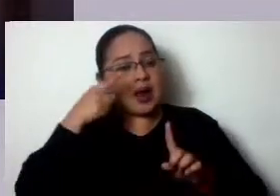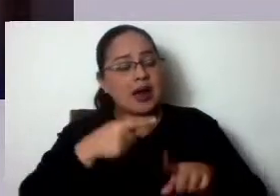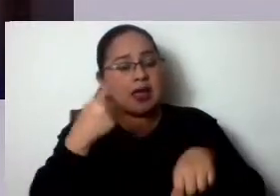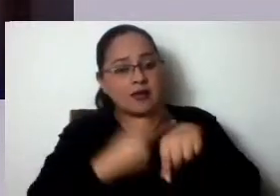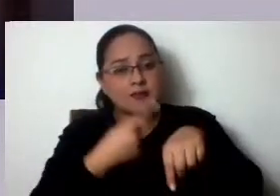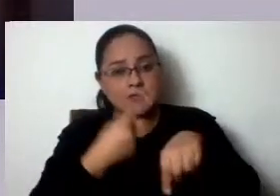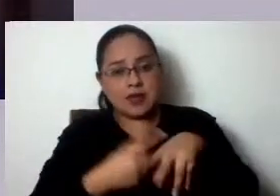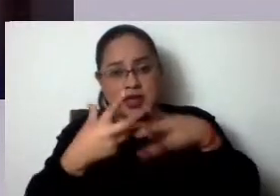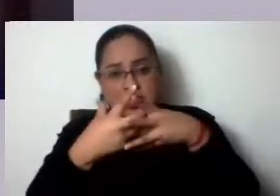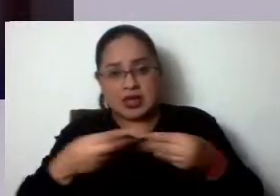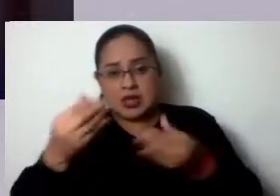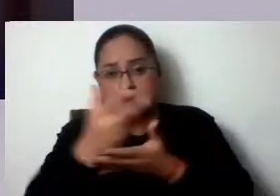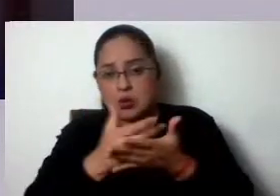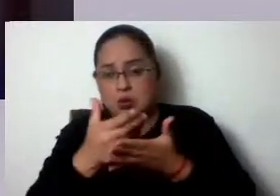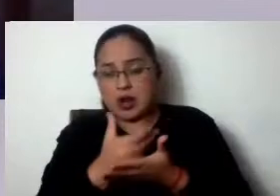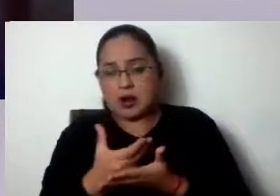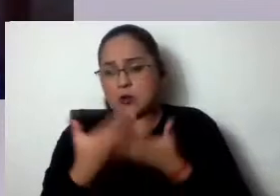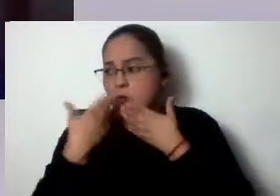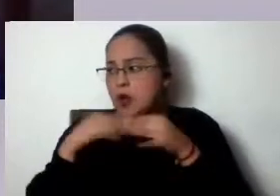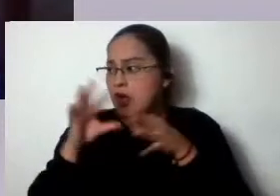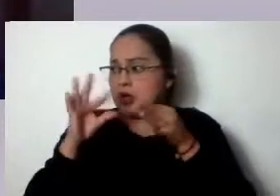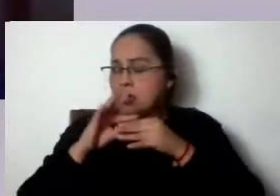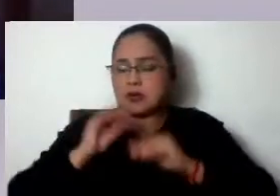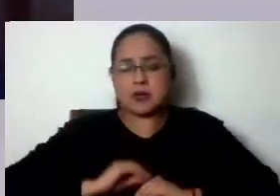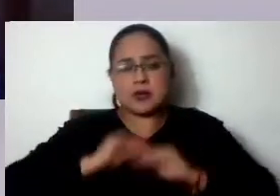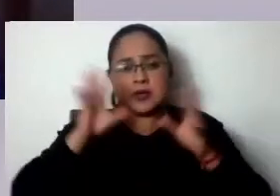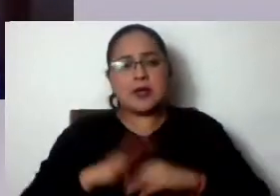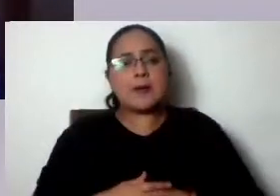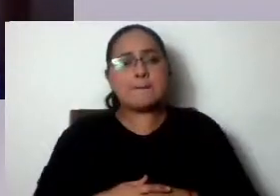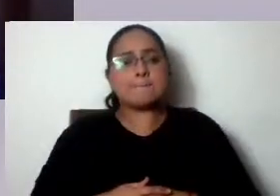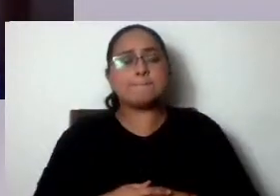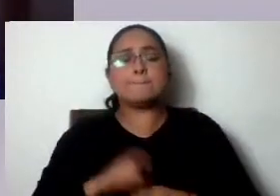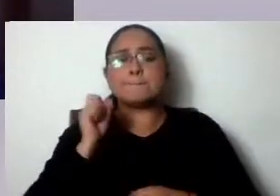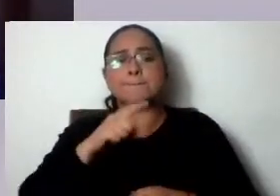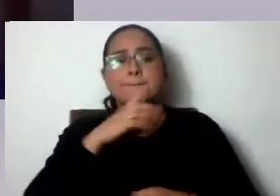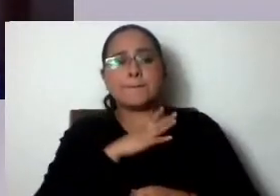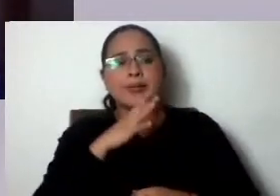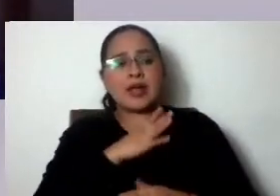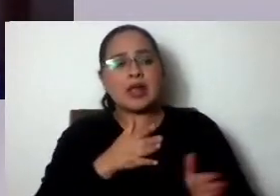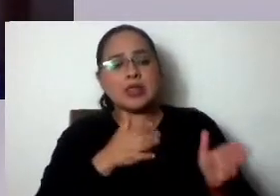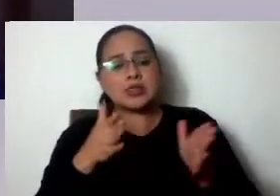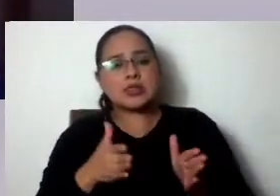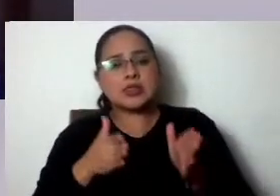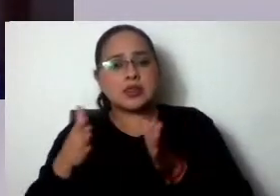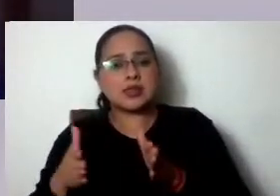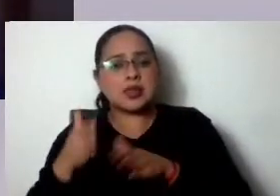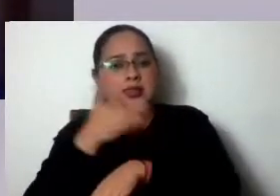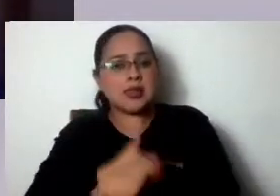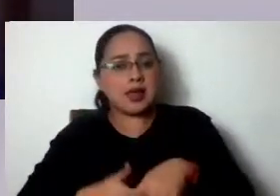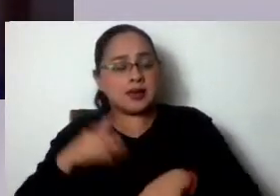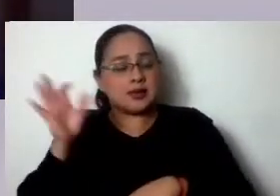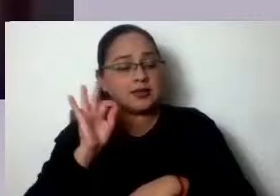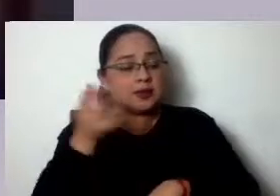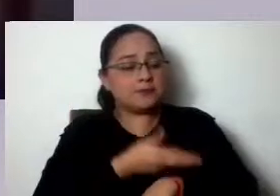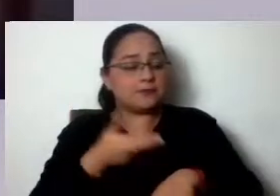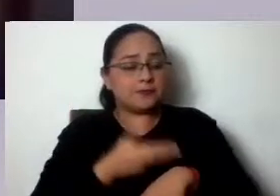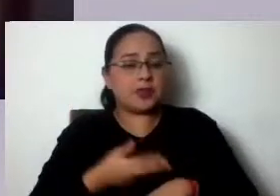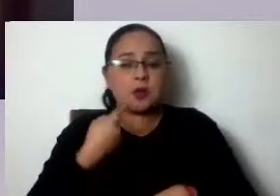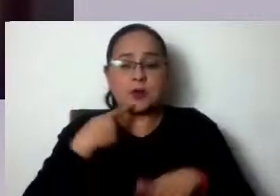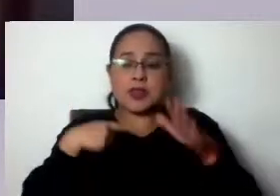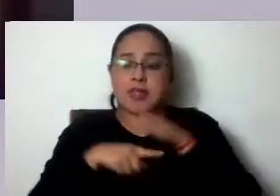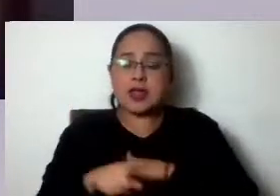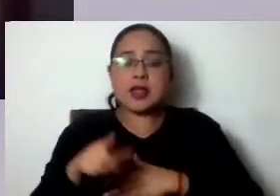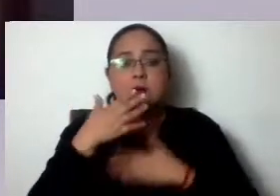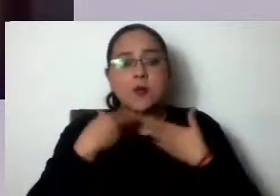padece además estimó que se actualizaba el peligro en la demora porque si durante la tramitación del juicio no se